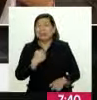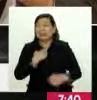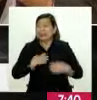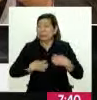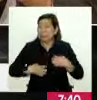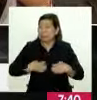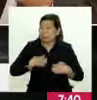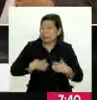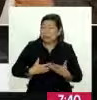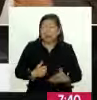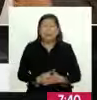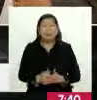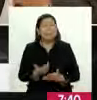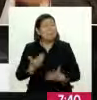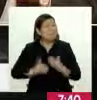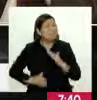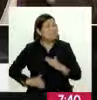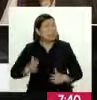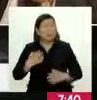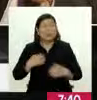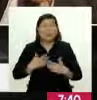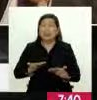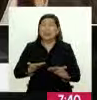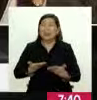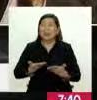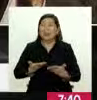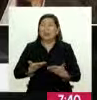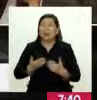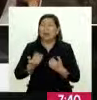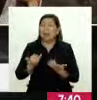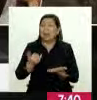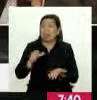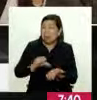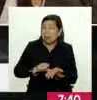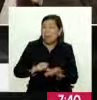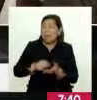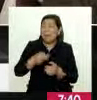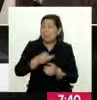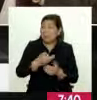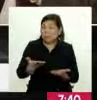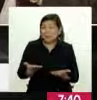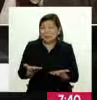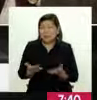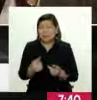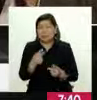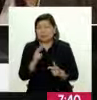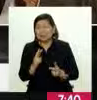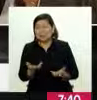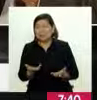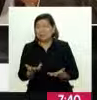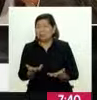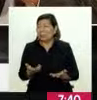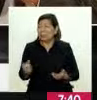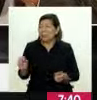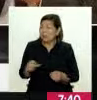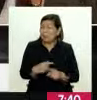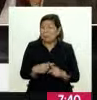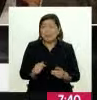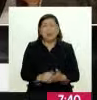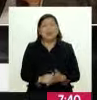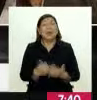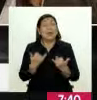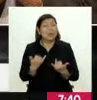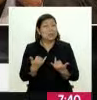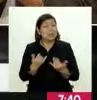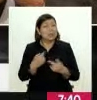el peruano promedio, sea de la zona urbana, sea de la zona rural. ¿Por qué? Porque ve que sus autoridades se pelean y que no llegan a soluciones, uh-huh, y su